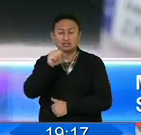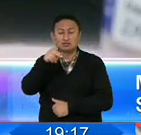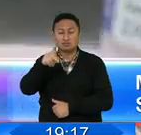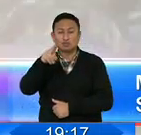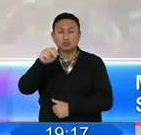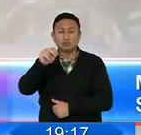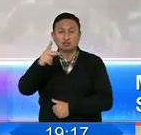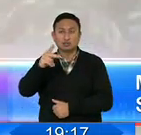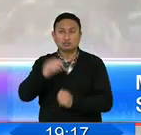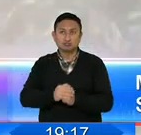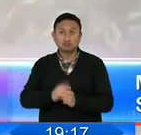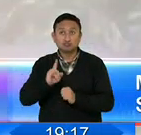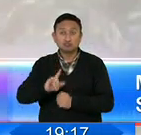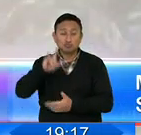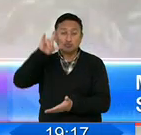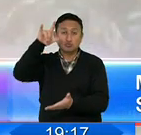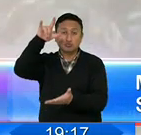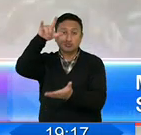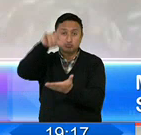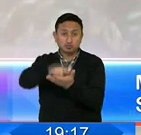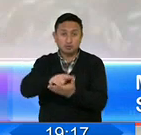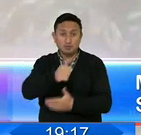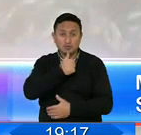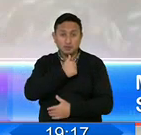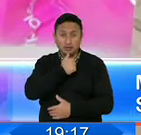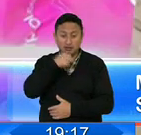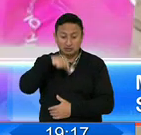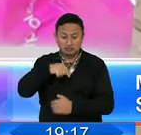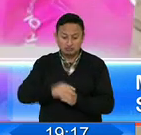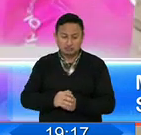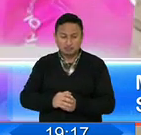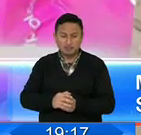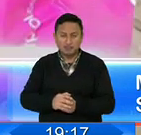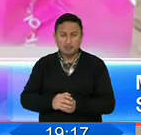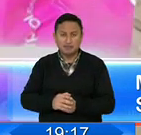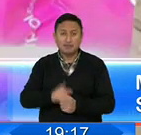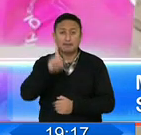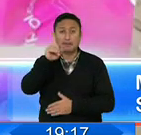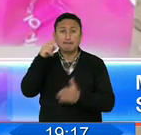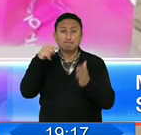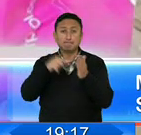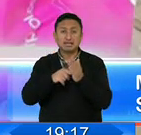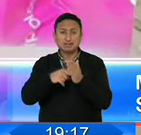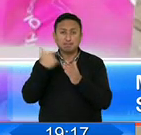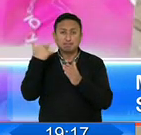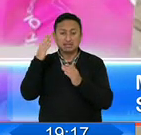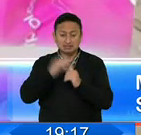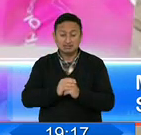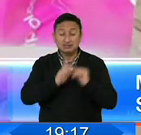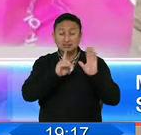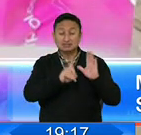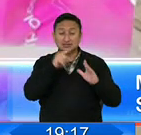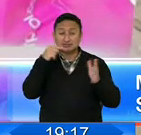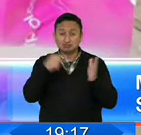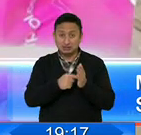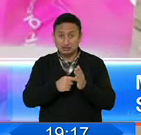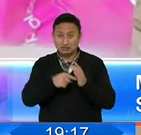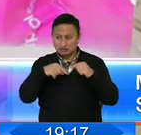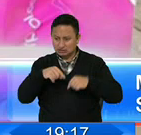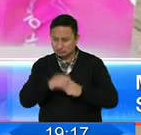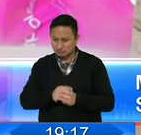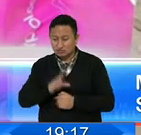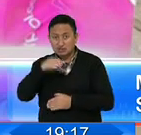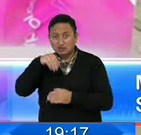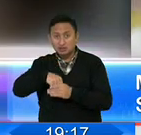en un avión privado con destino a Honduras. En total, fueron detectadas más de 1,000 frascos con 6,000 dosis rusas ocultas al interior